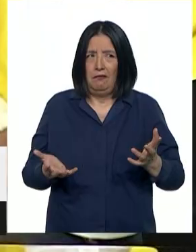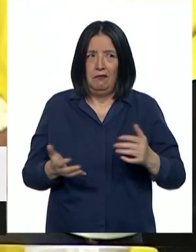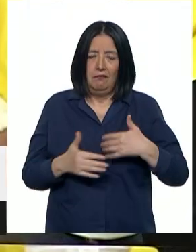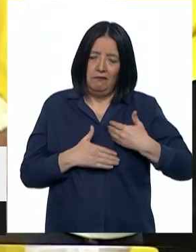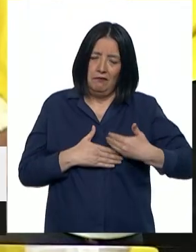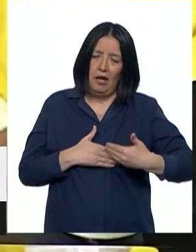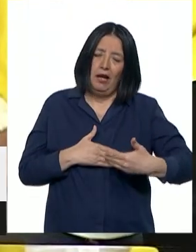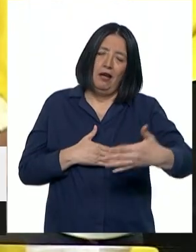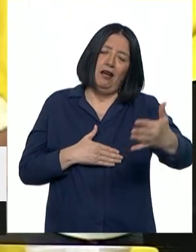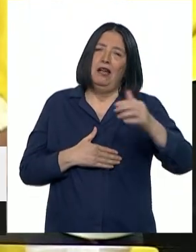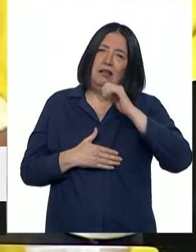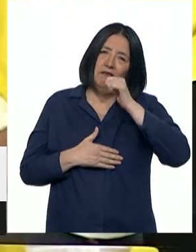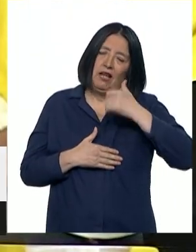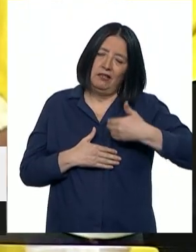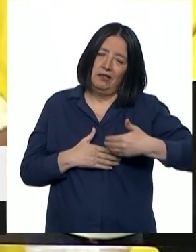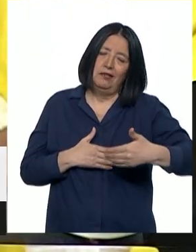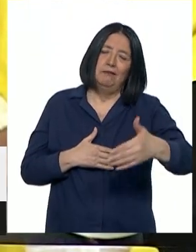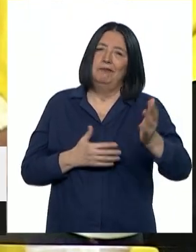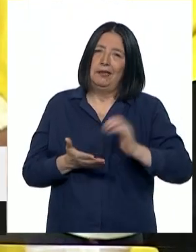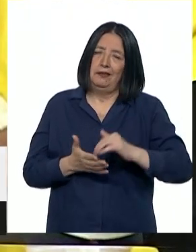largo trecho que transitar.